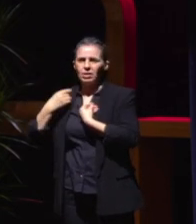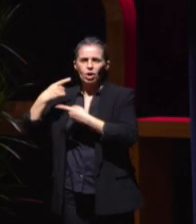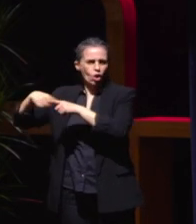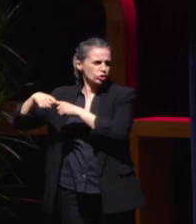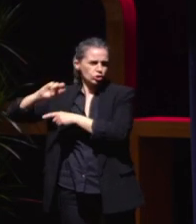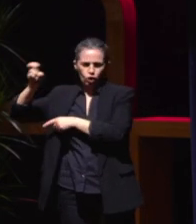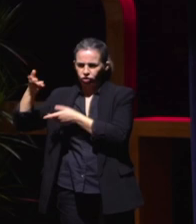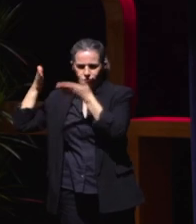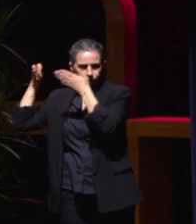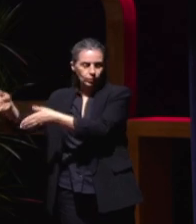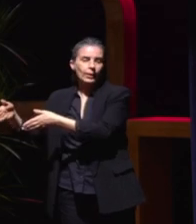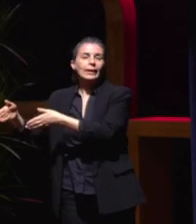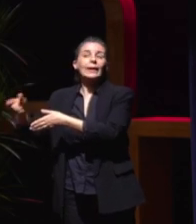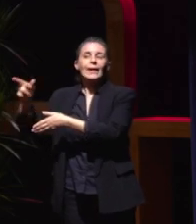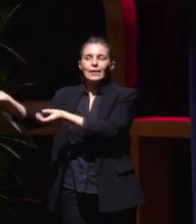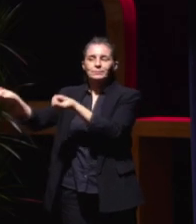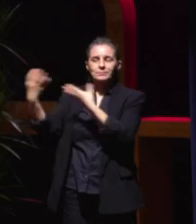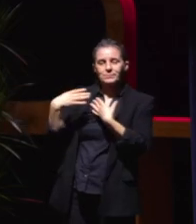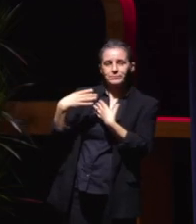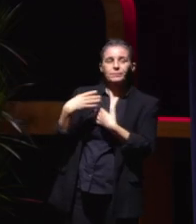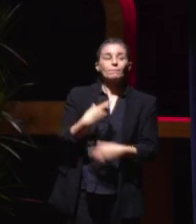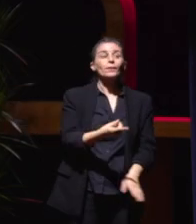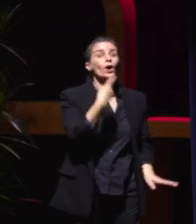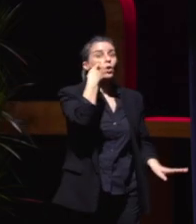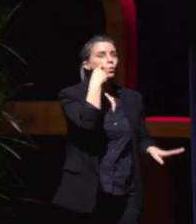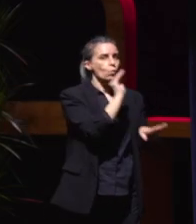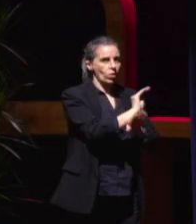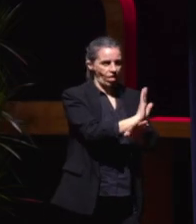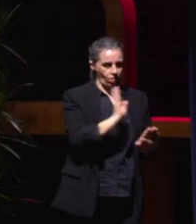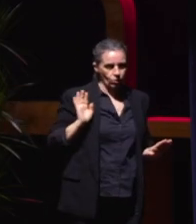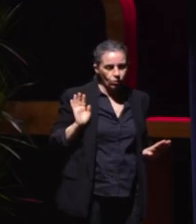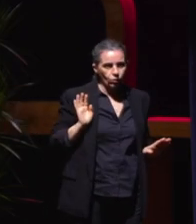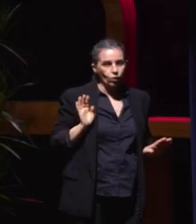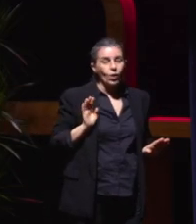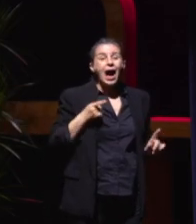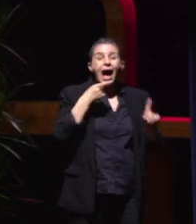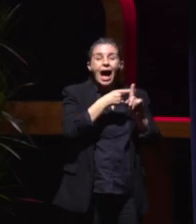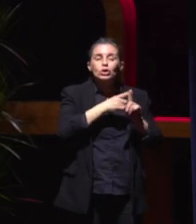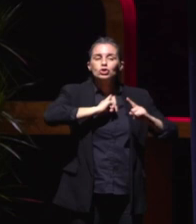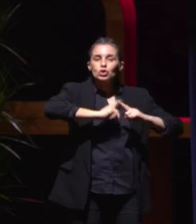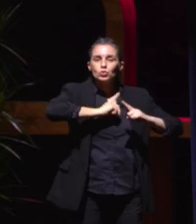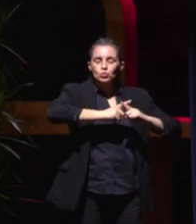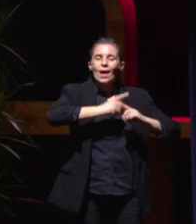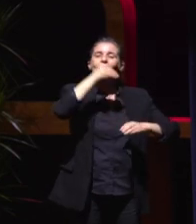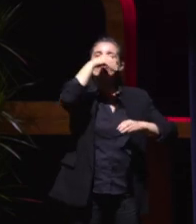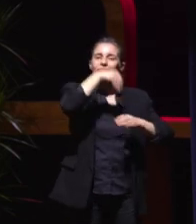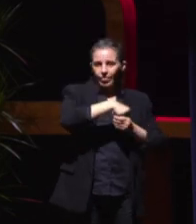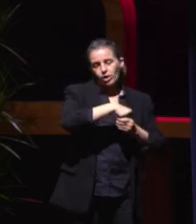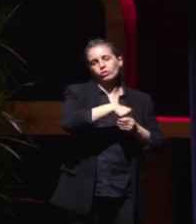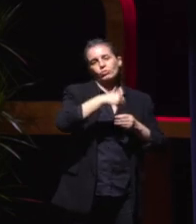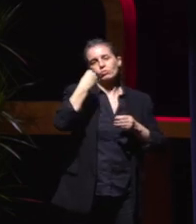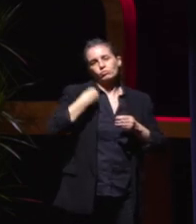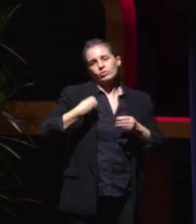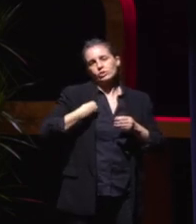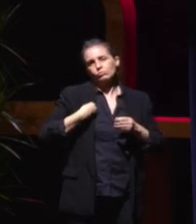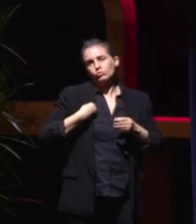relieve y nos dijo haciendo datos Y nos dijo ojo que el acoso sexual forma parte del todo